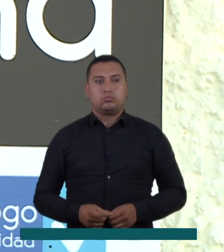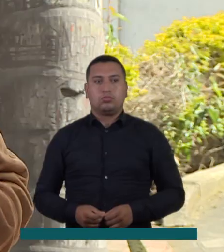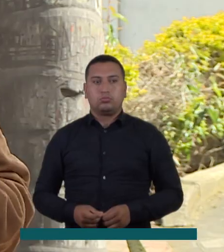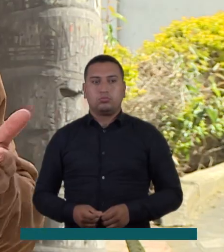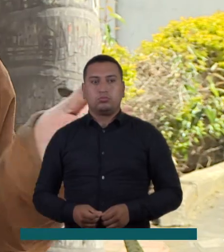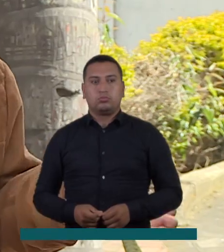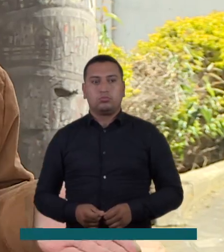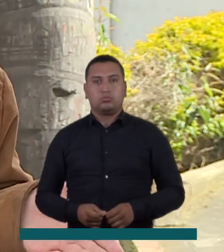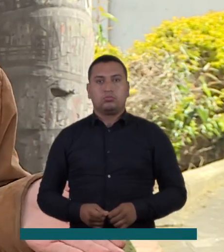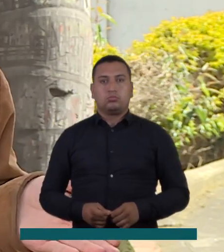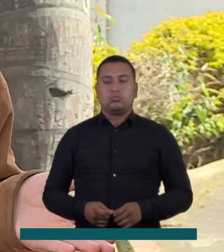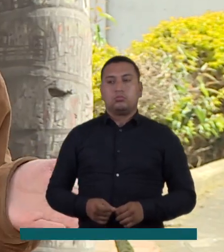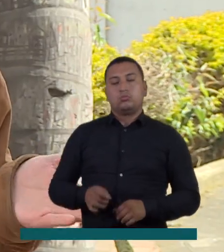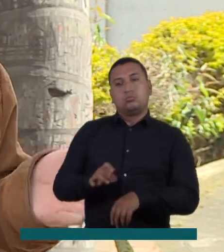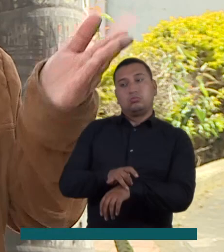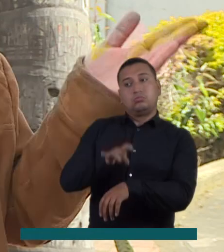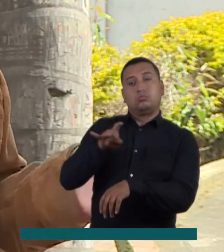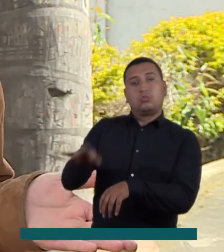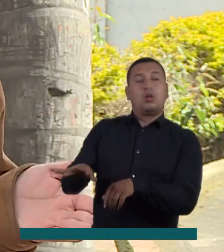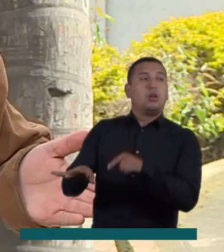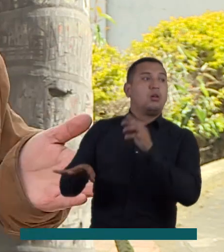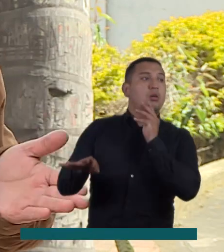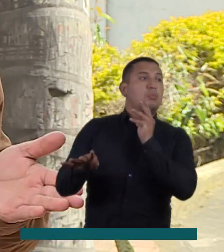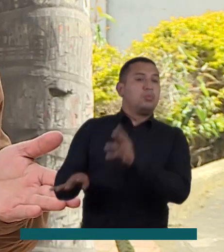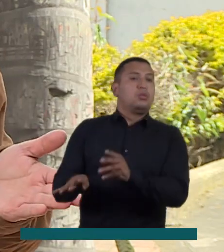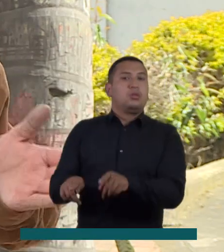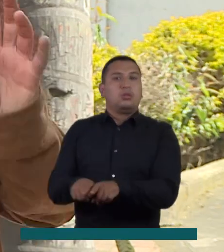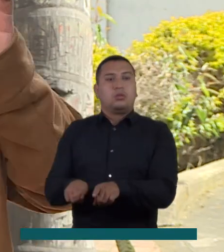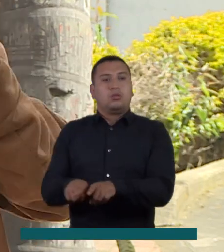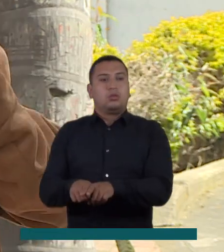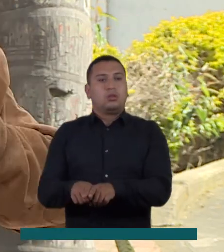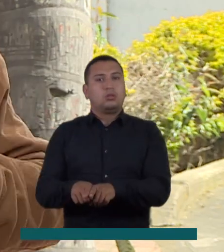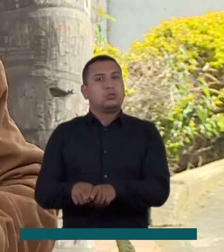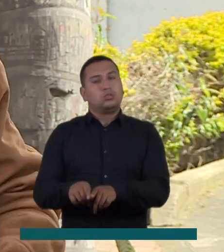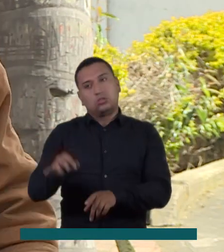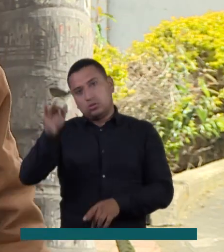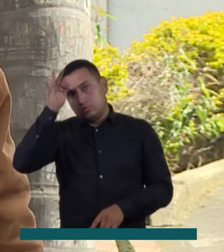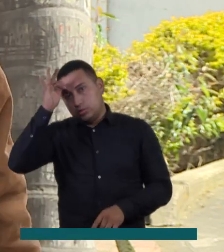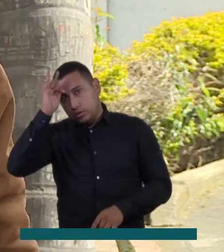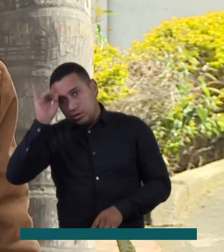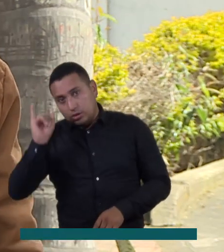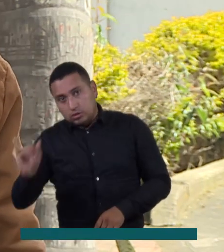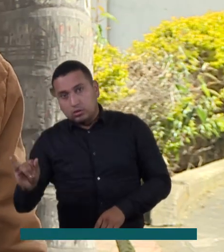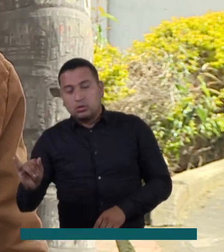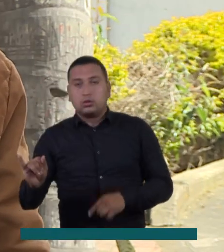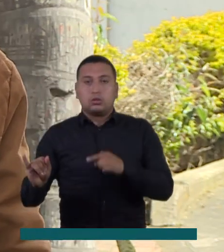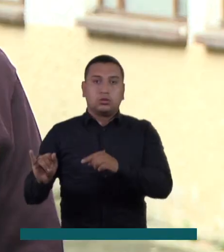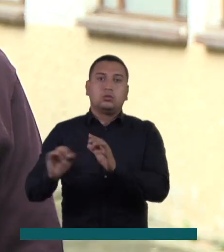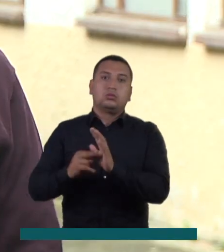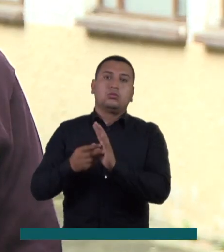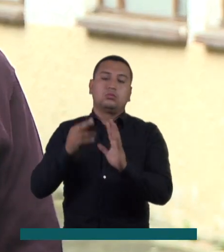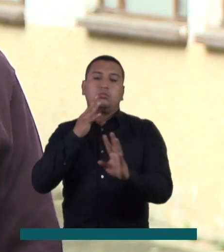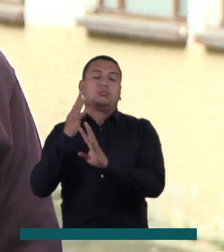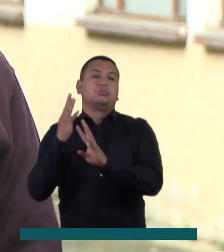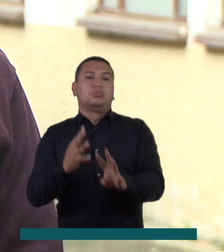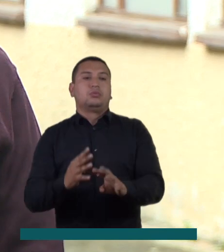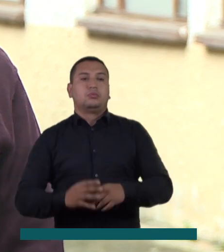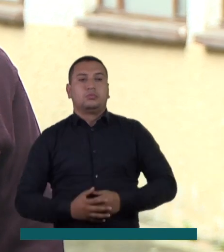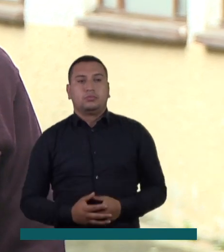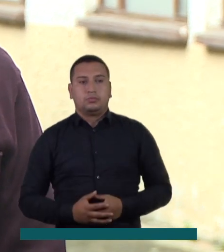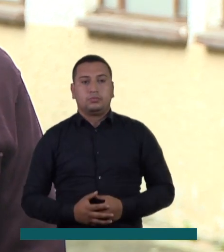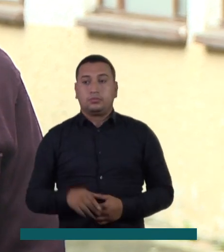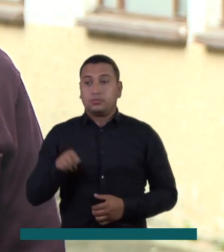derechos. Dejarlos solos en un hospital, o dejarlos solos en un hospital psiquiátrico, eso constituiría un abandono. Estas personas